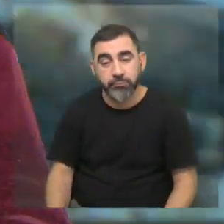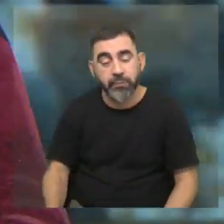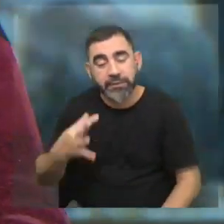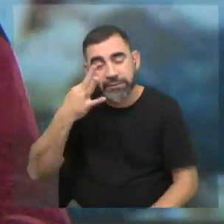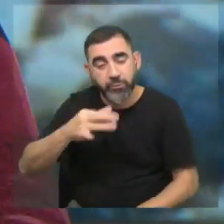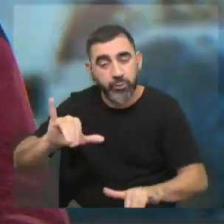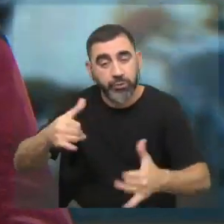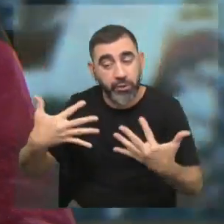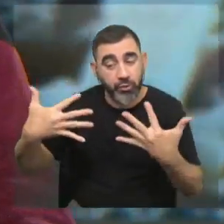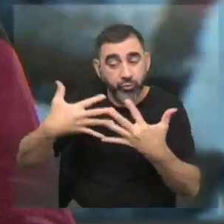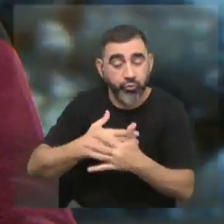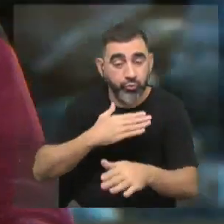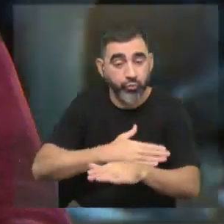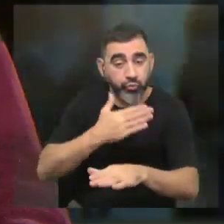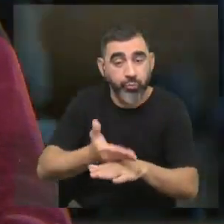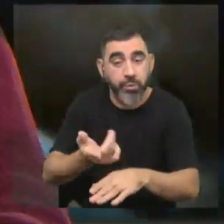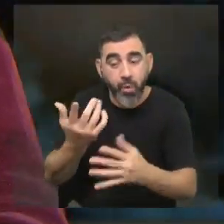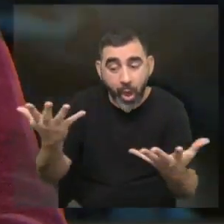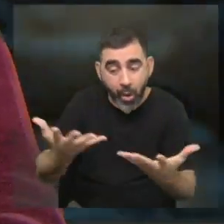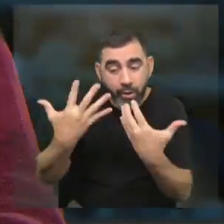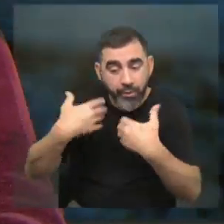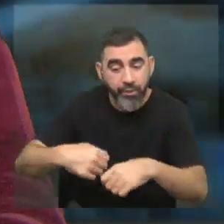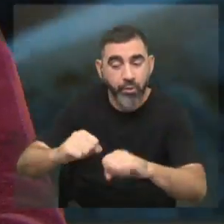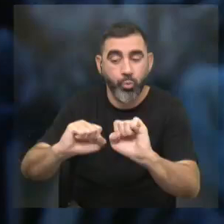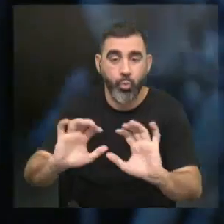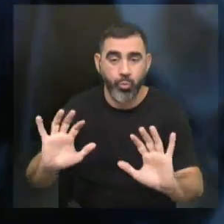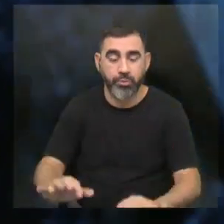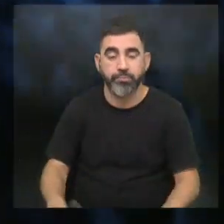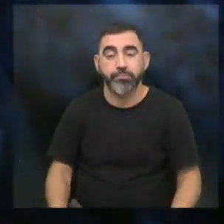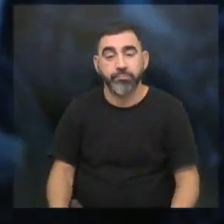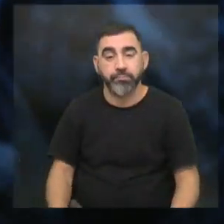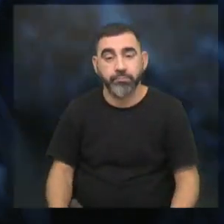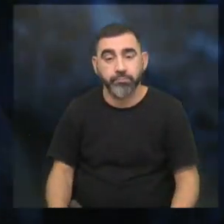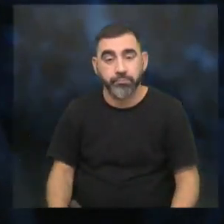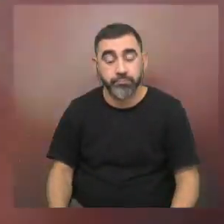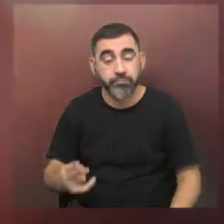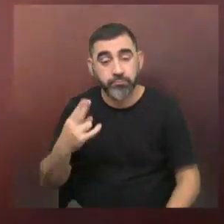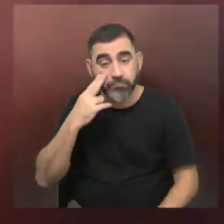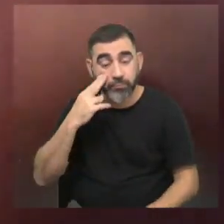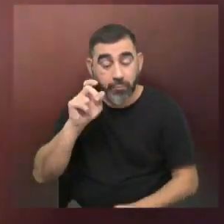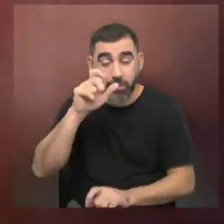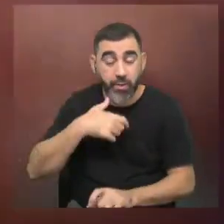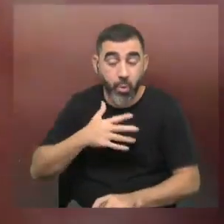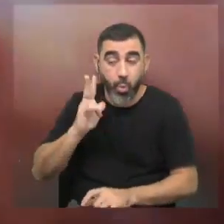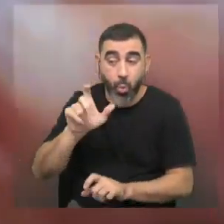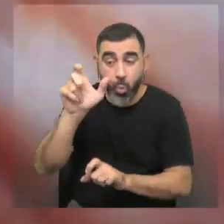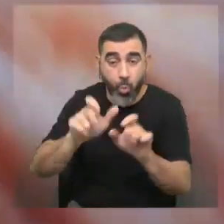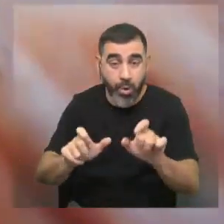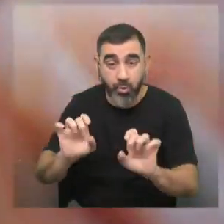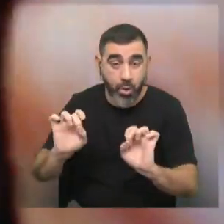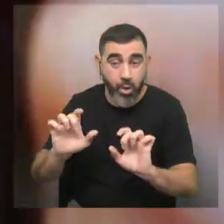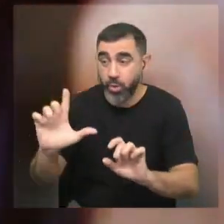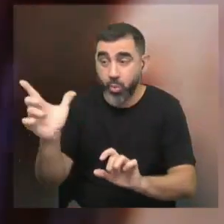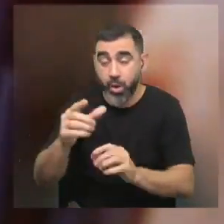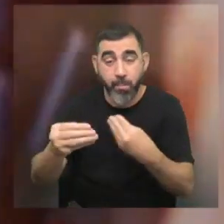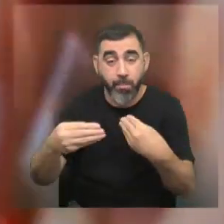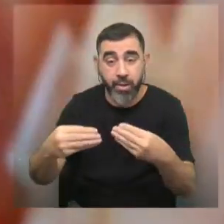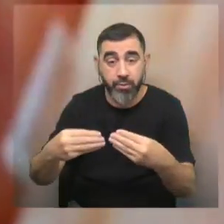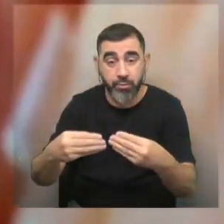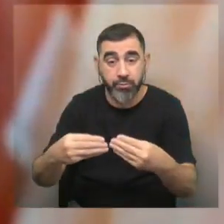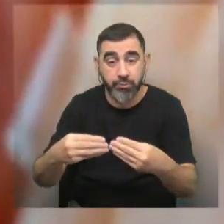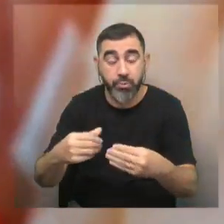está presente este elemento, pero en general a simple vista no lo vemos. ¿De qué se trata? Un poco tú lo adelantaste, es un resultado de la